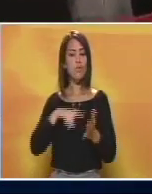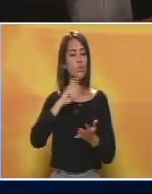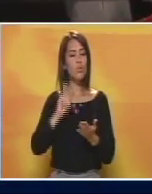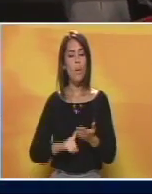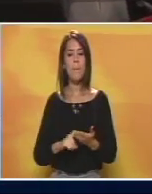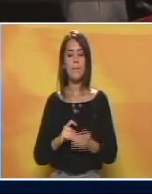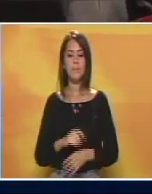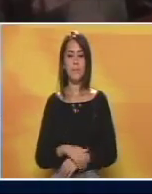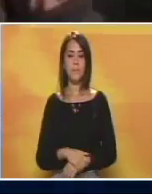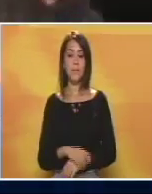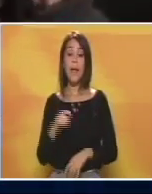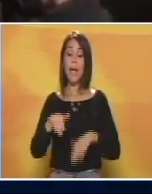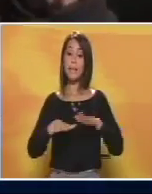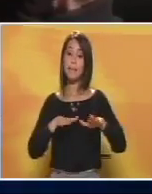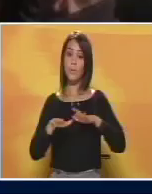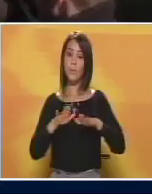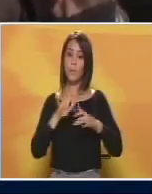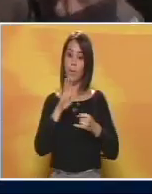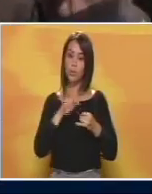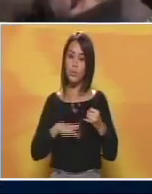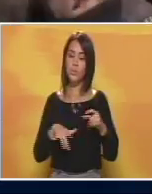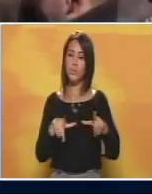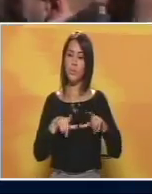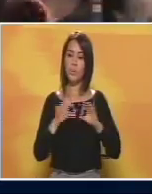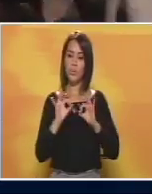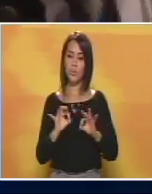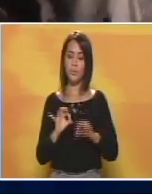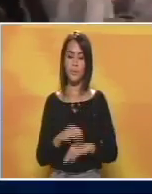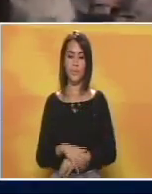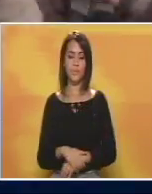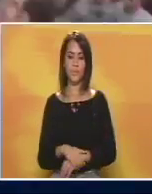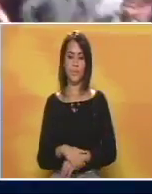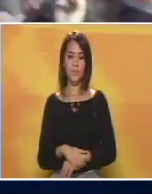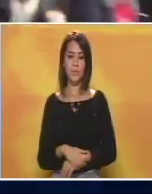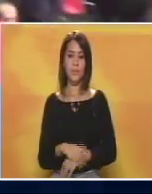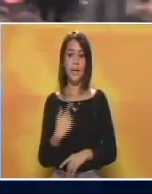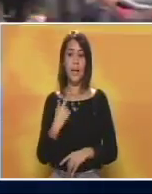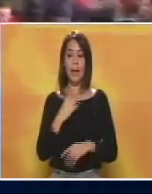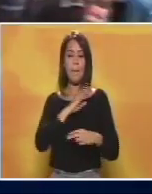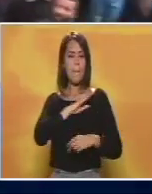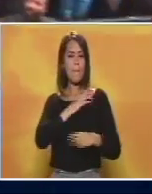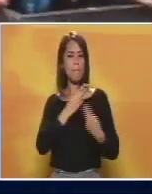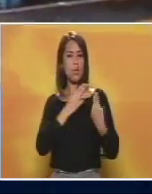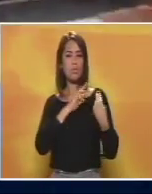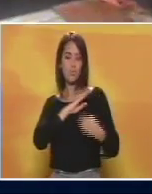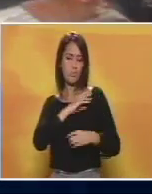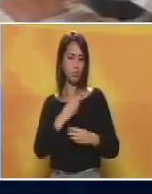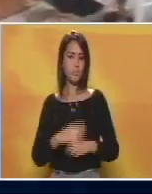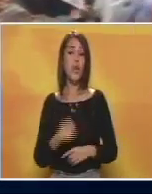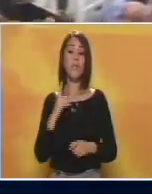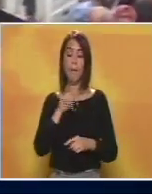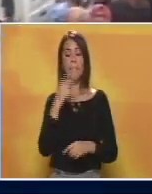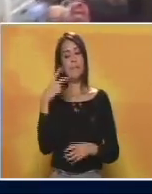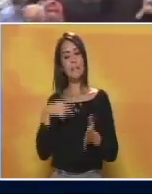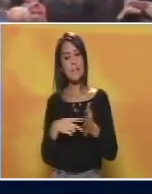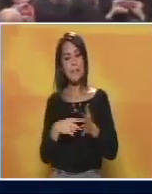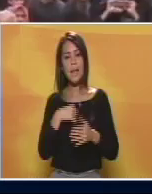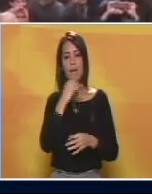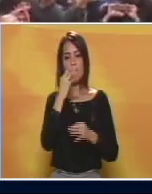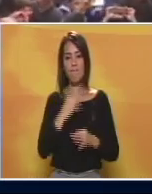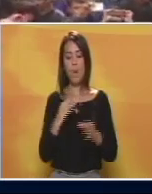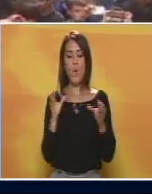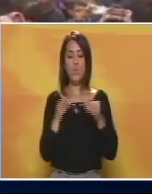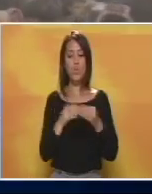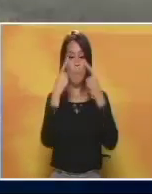Oriental, luego de que este jueves los últimos barrios de Duma quedaran definitivamente en sus manos. Por otra parte, Siria confirmó que un primer grupo